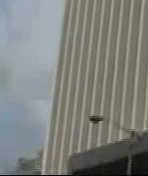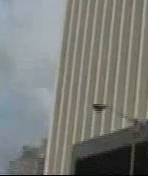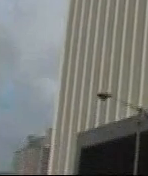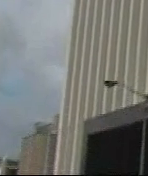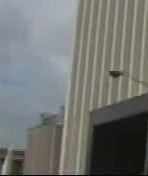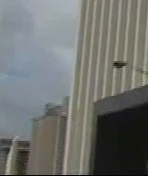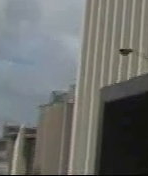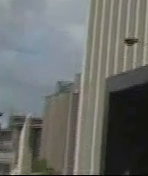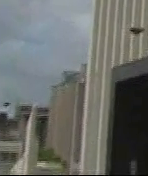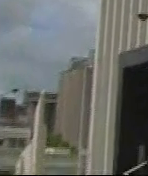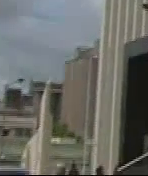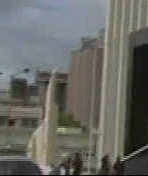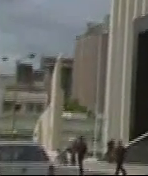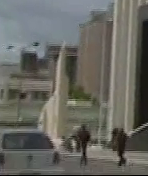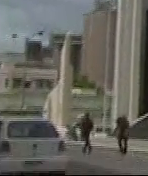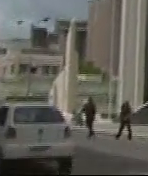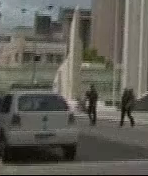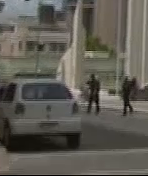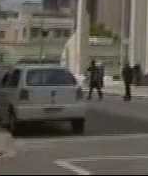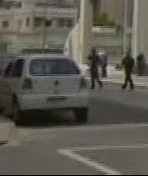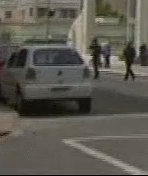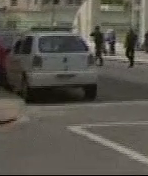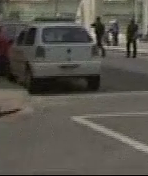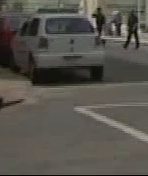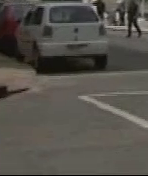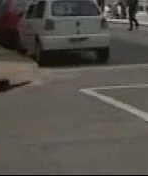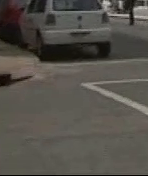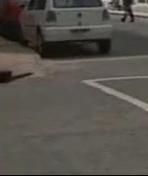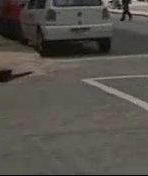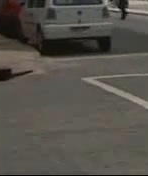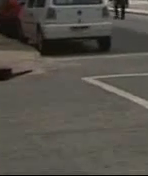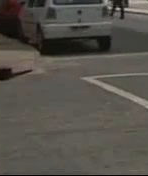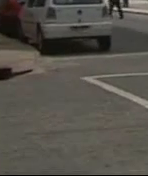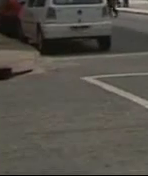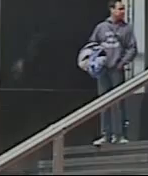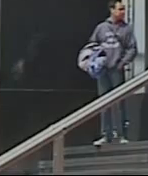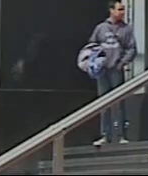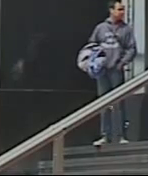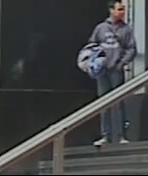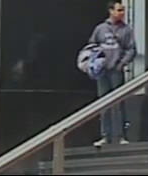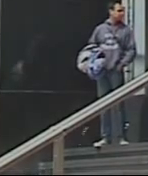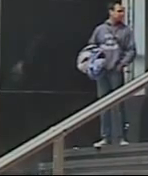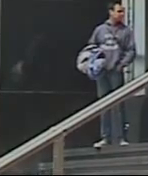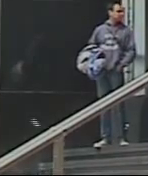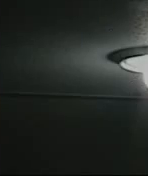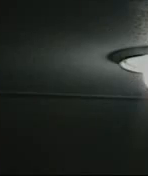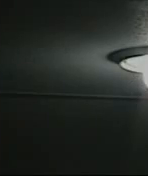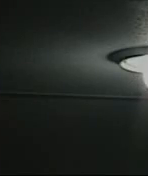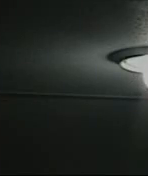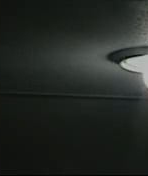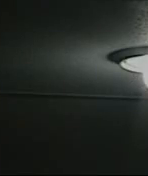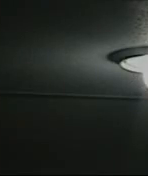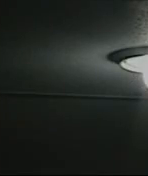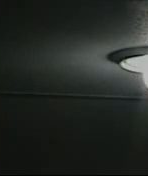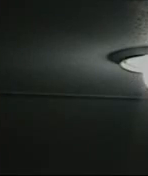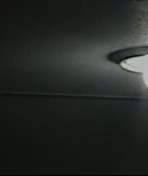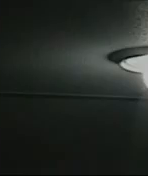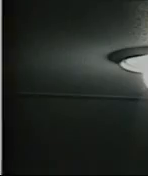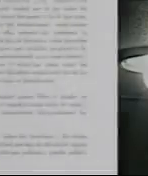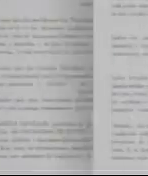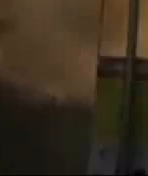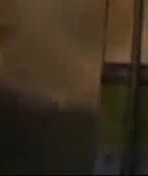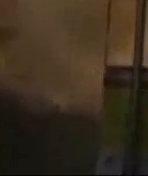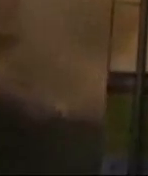evalúa aplicar un incremento promedio en sus tarifas de entre 7,3% y 7,5% en febrero del año